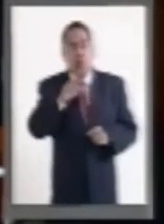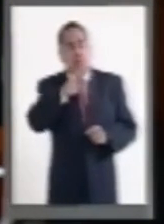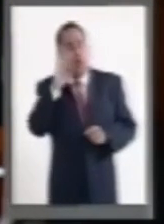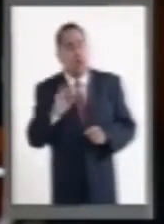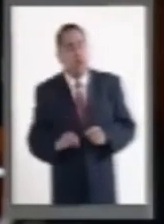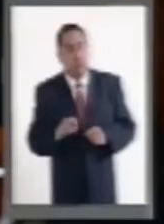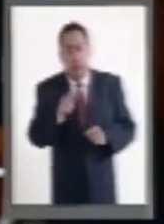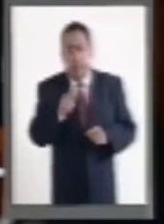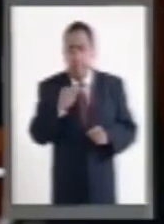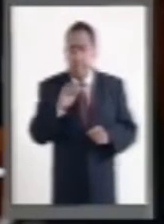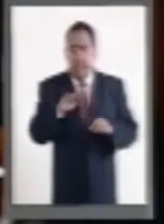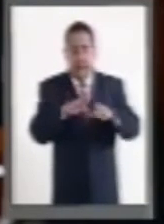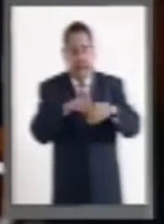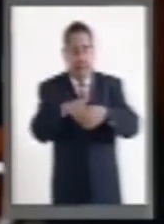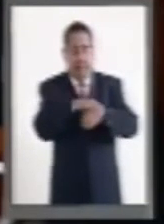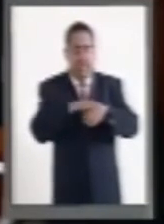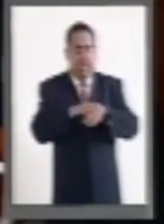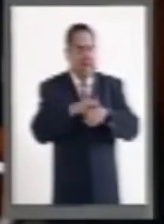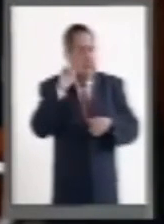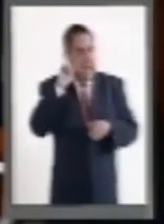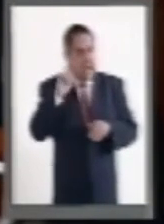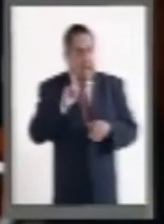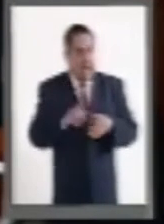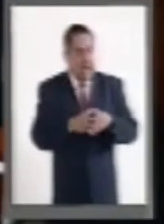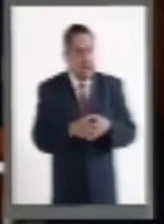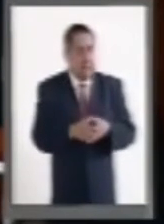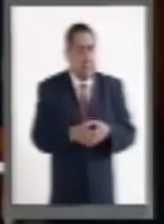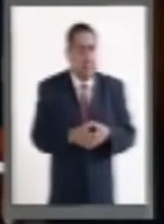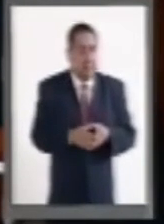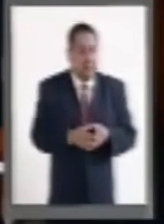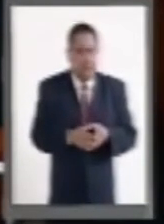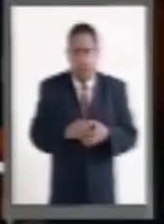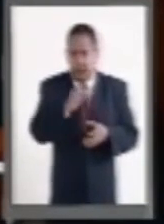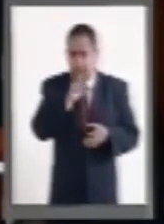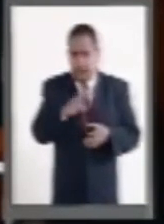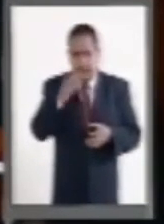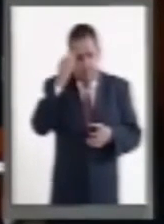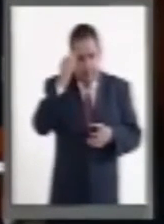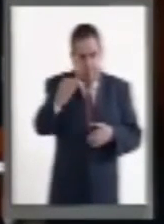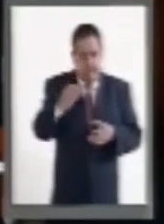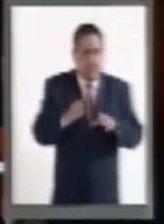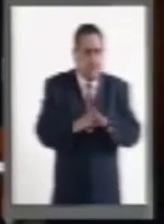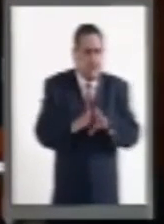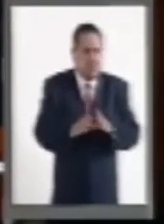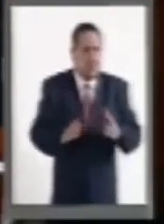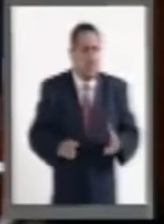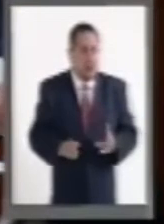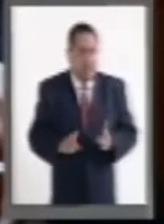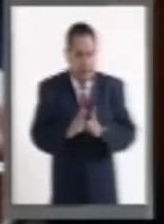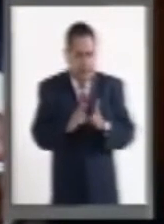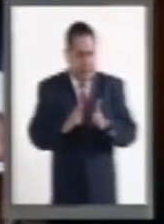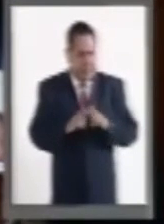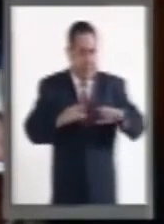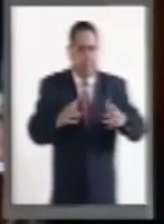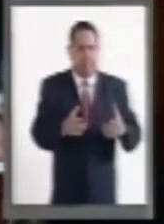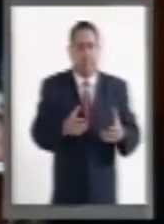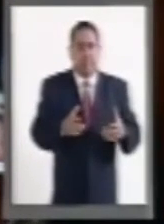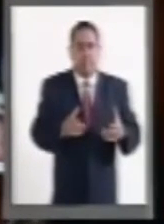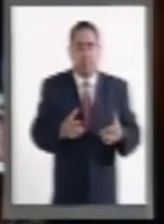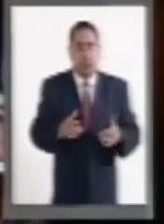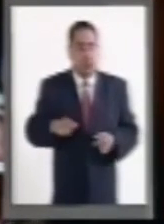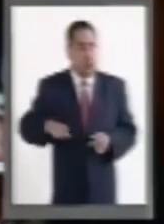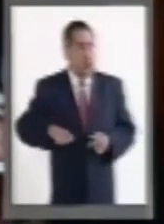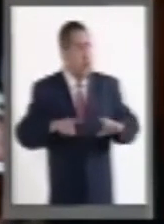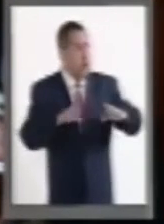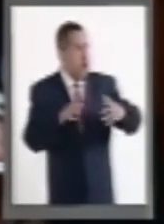6.4% del Producto Interno Bruto, y al mismo tiempo el partido del